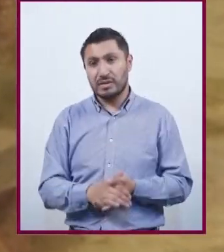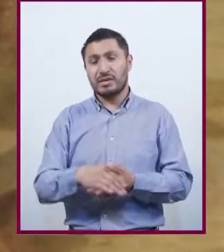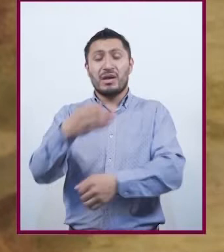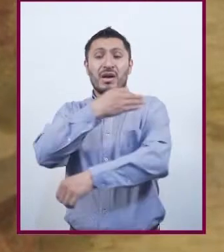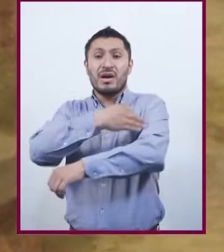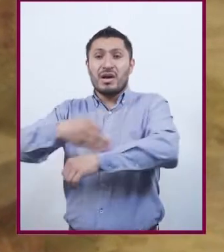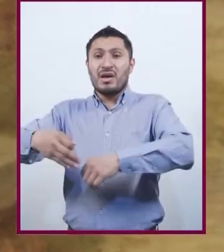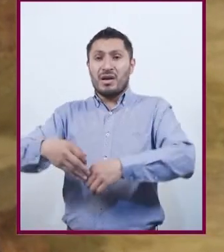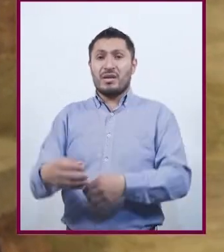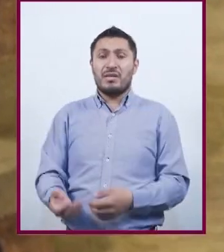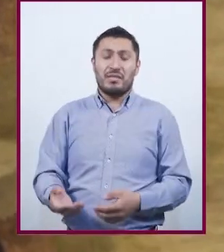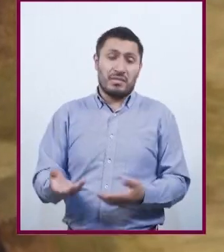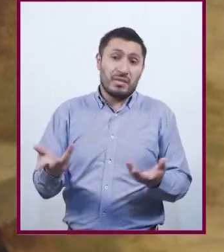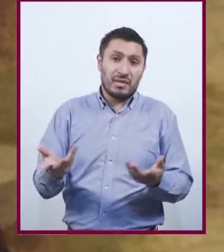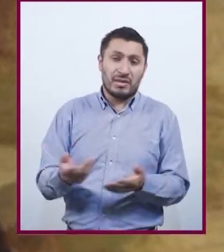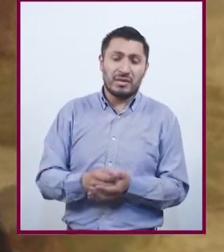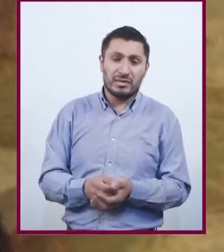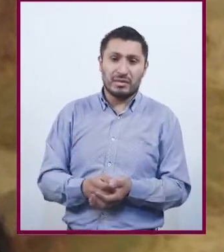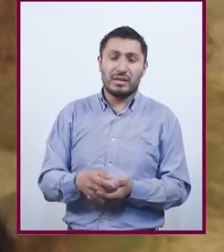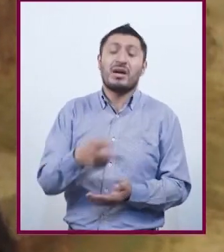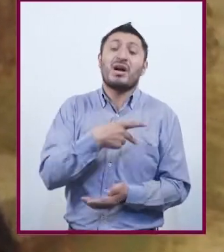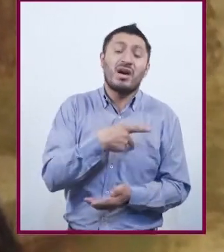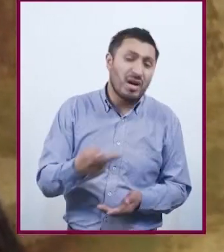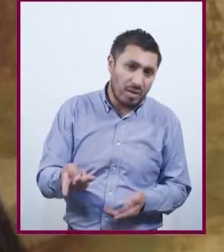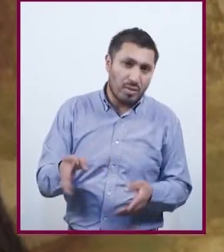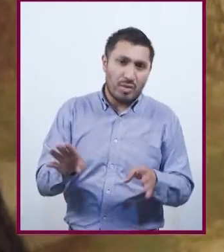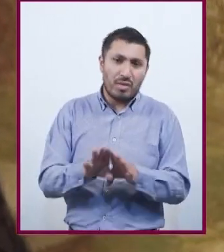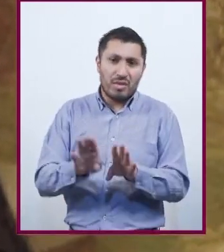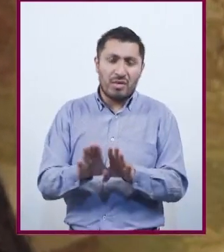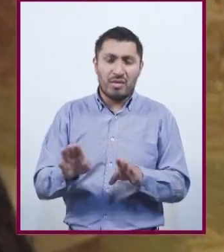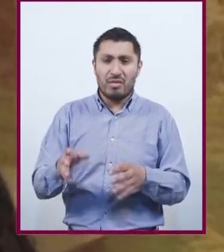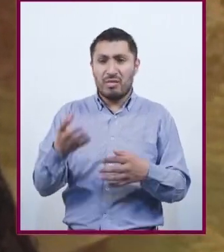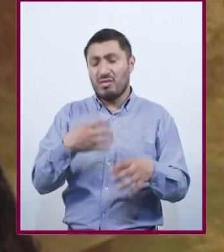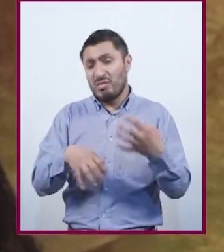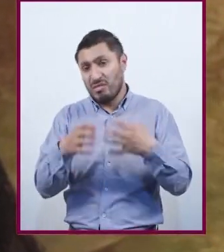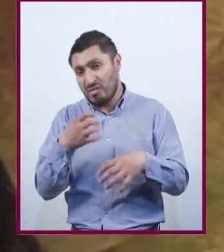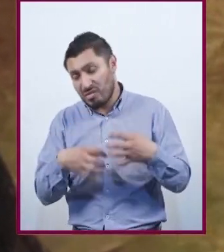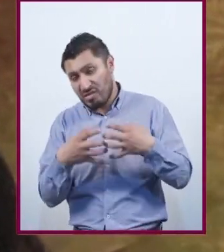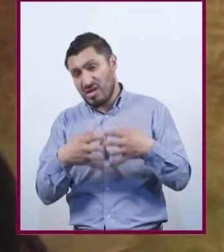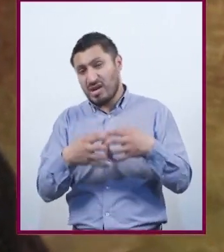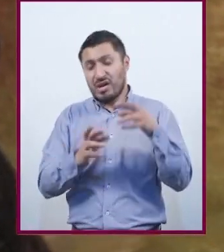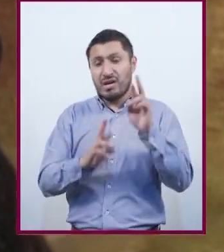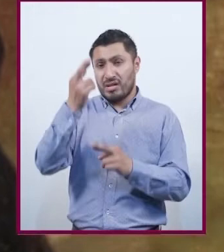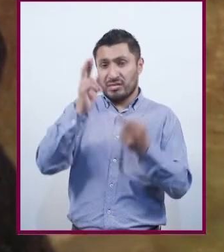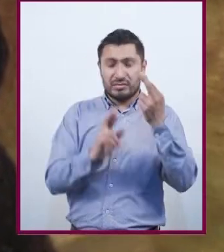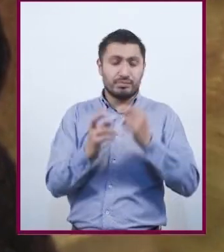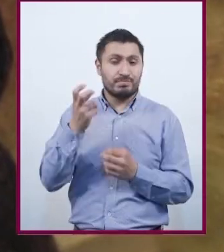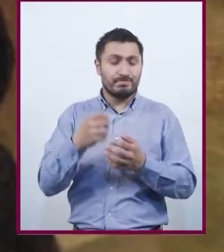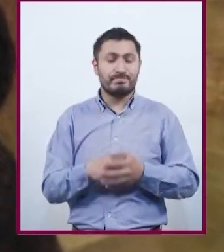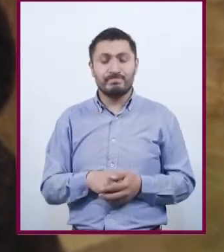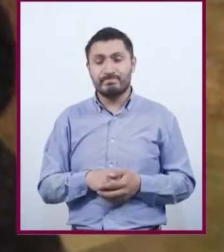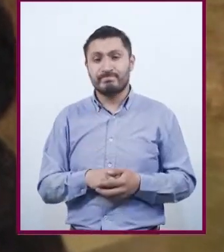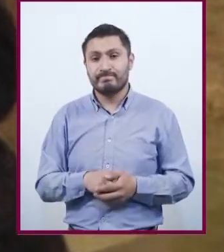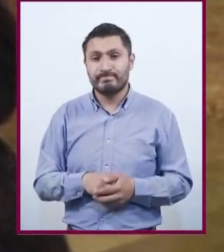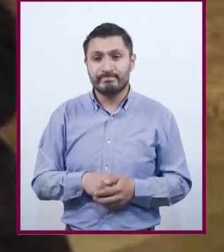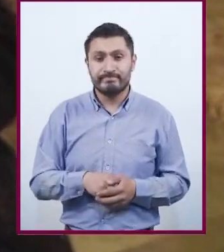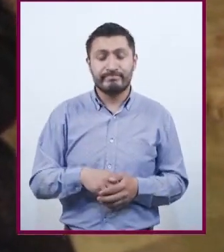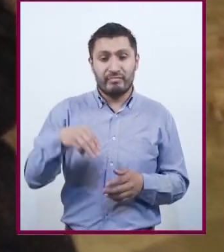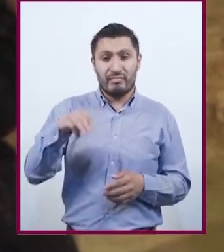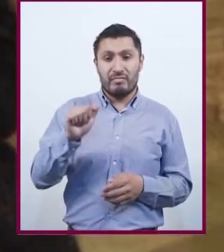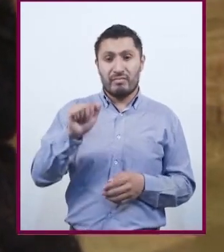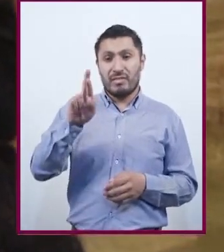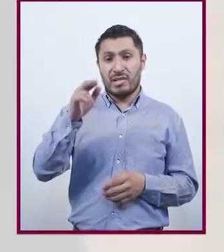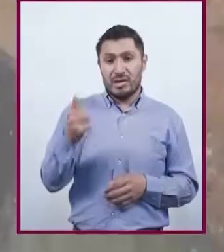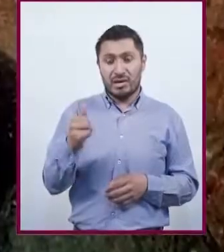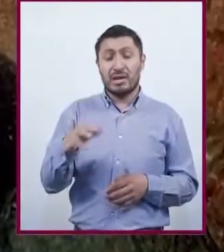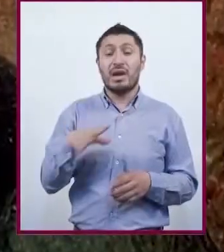por medio de la literatura. Una familia, dicho sea de paso, empobrecida como consecuencia de la mecanización de la Revolución